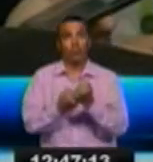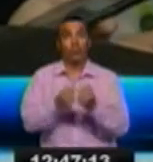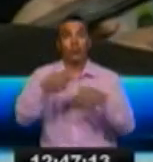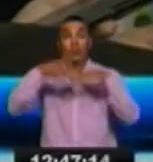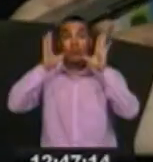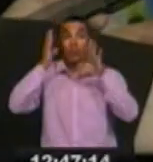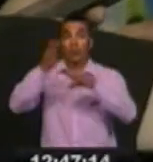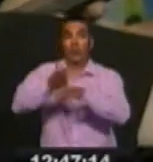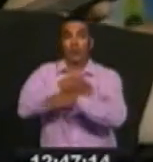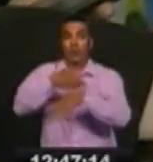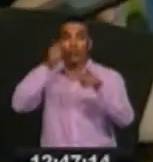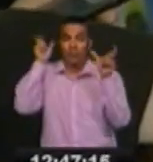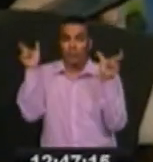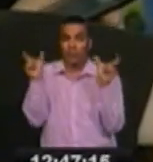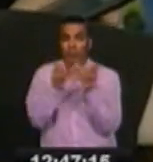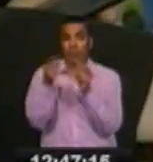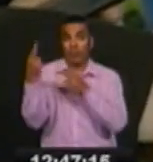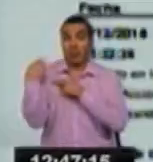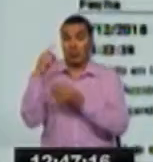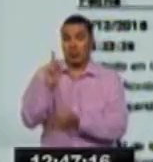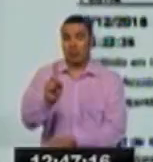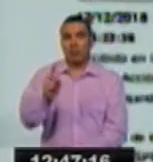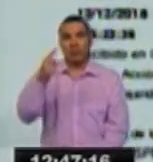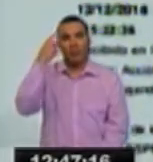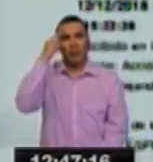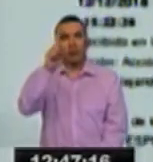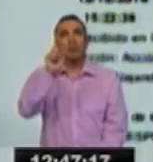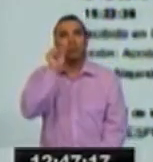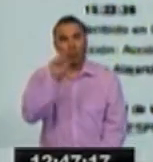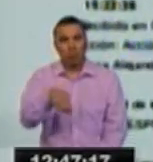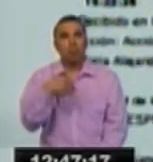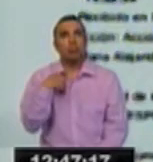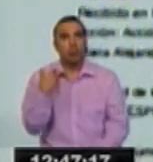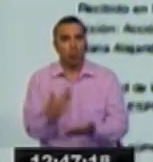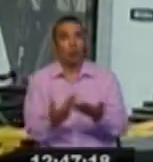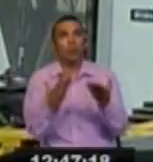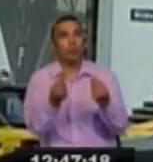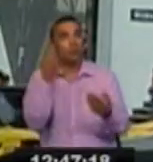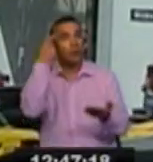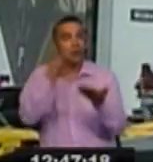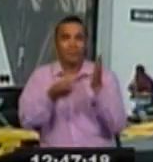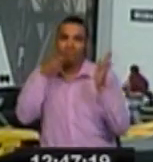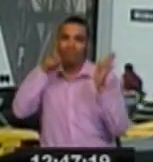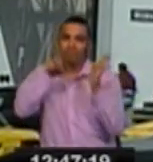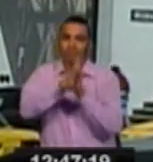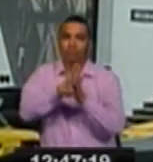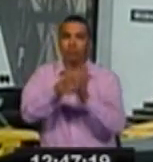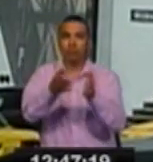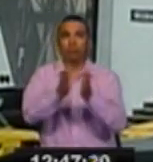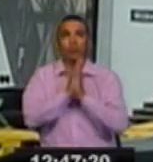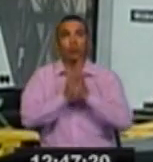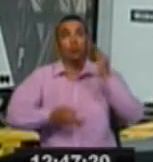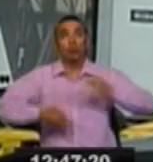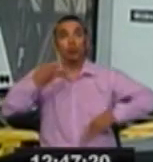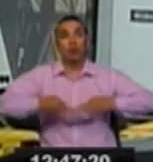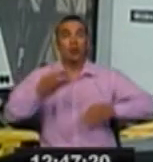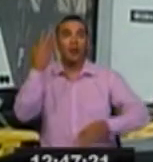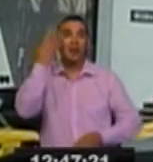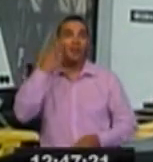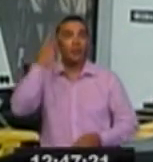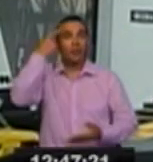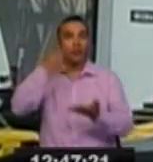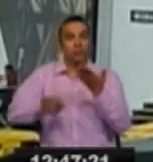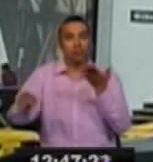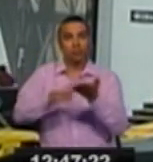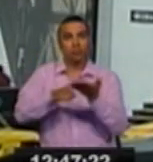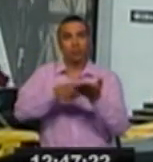la fiscal general encargada Ruth Palacios consideró que hay elementos para imputar a Vicuña y solicitó a la Corte Nacional fecha para la audiencia